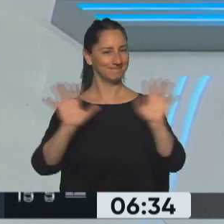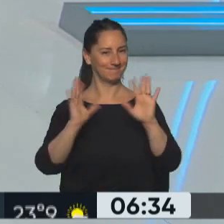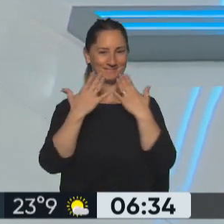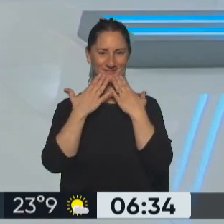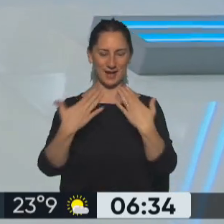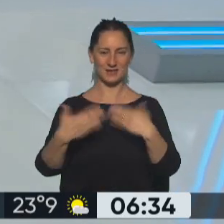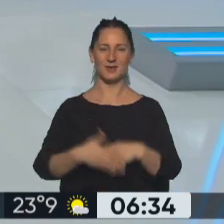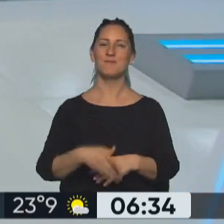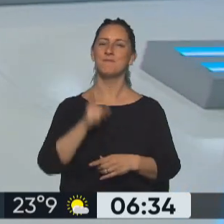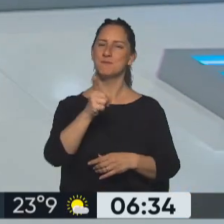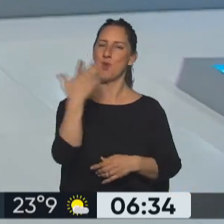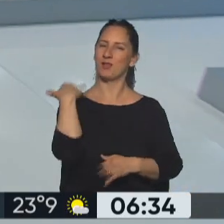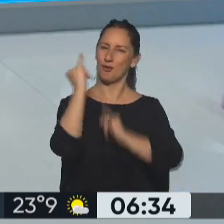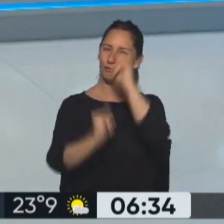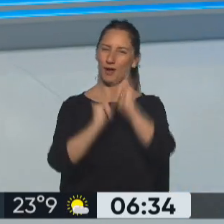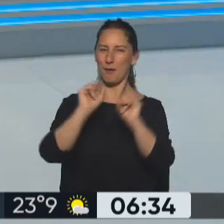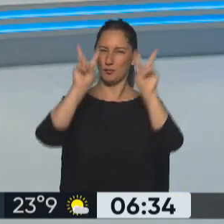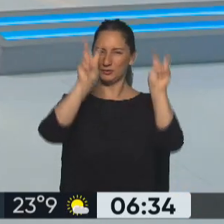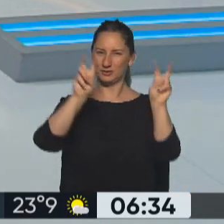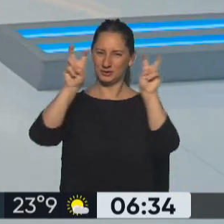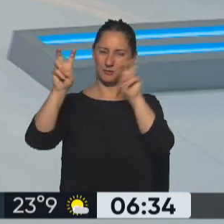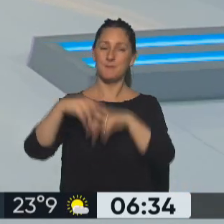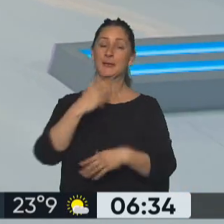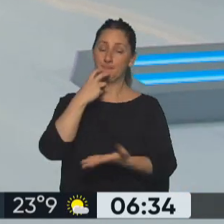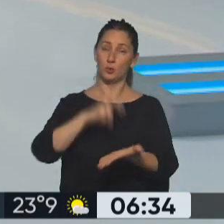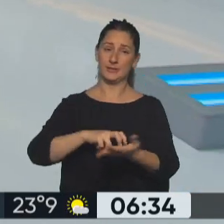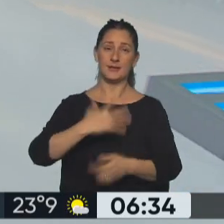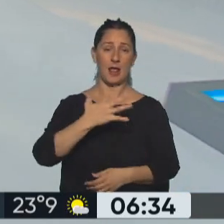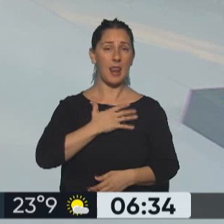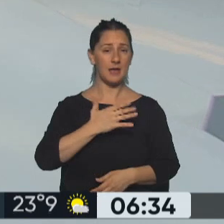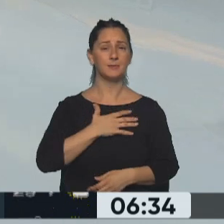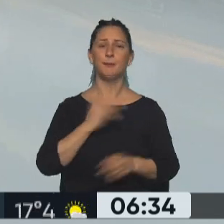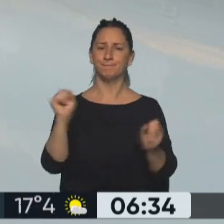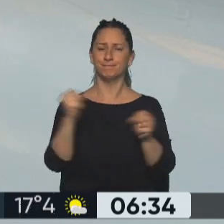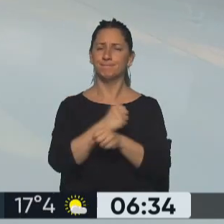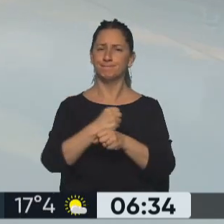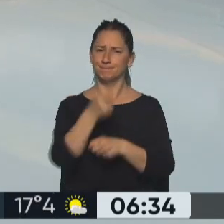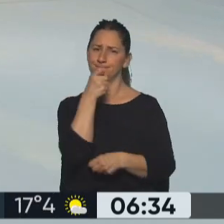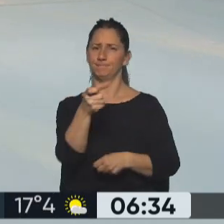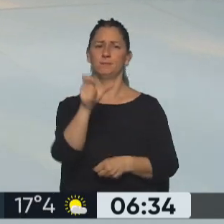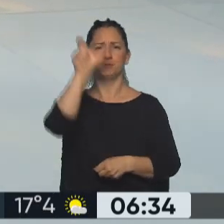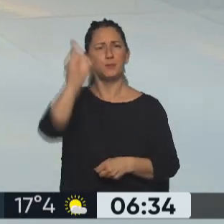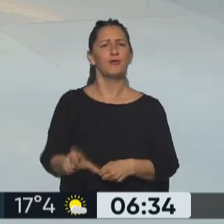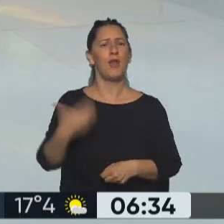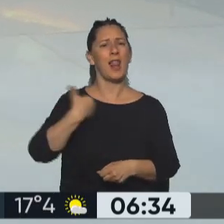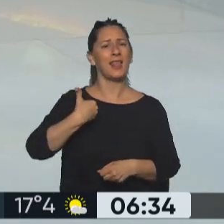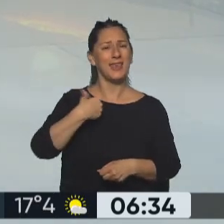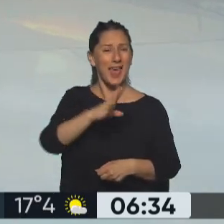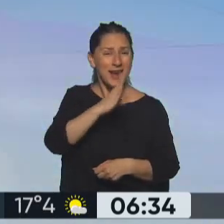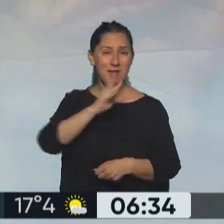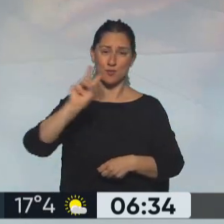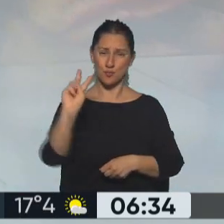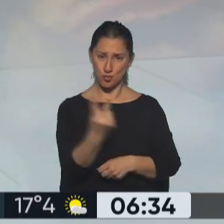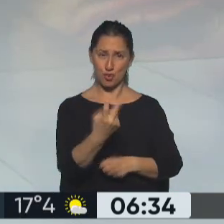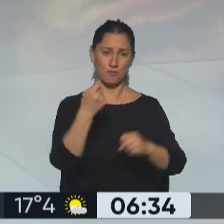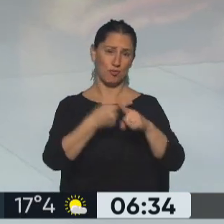Gracias. Lo anticipábamos recién en los títulos. Una noticia lamentable porque se confirmó la muerte de otro argentino en Israel en el marco del